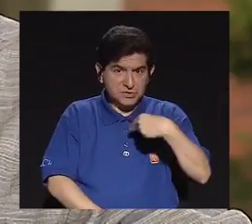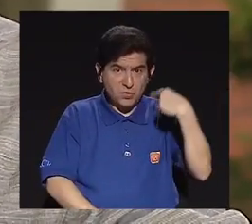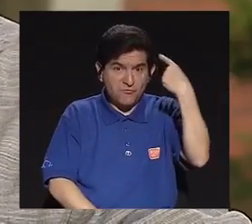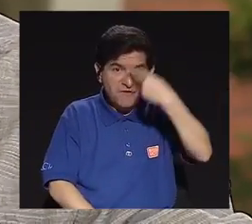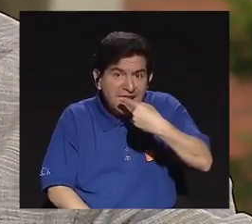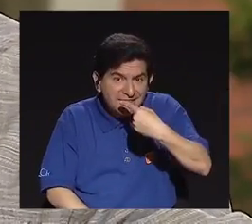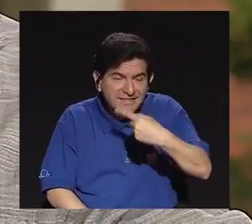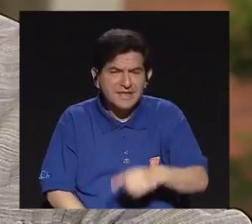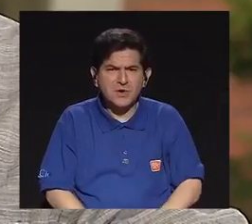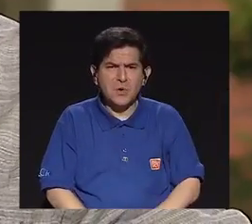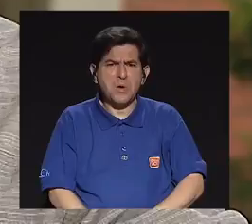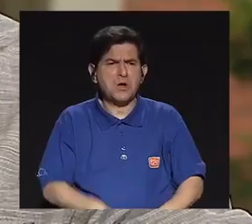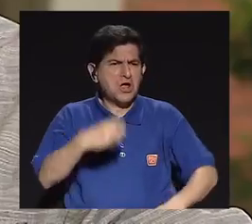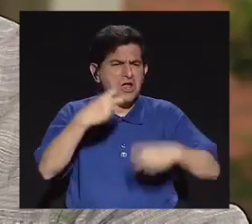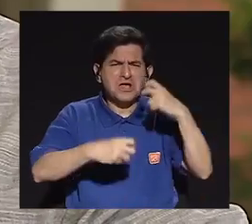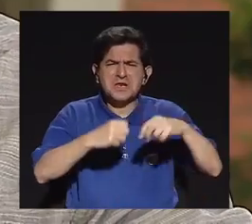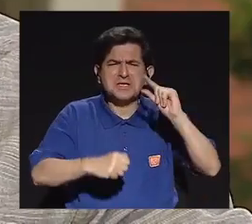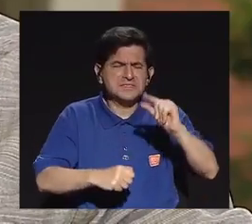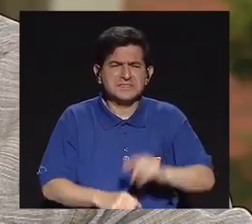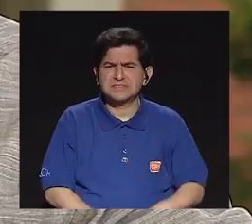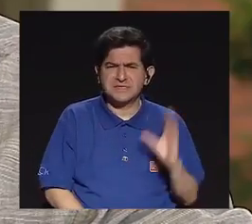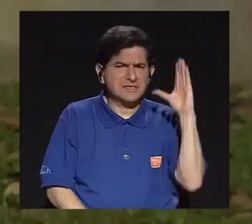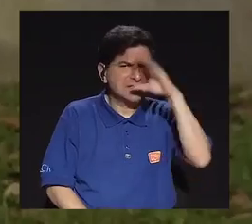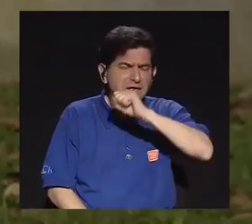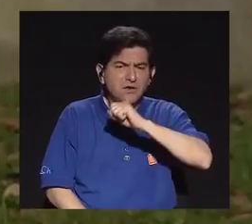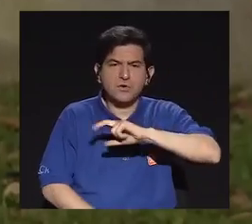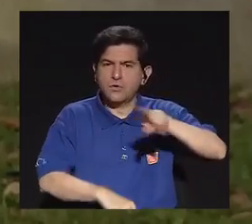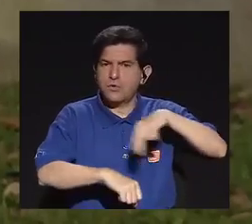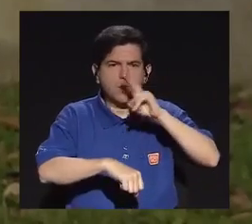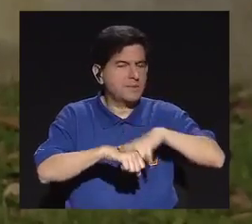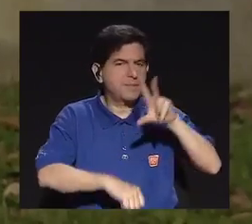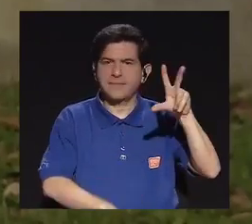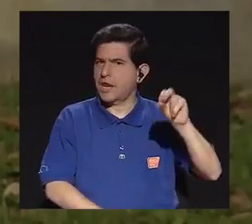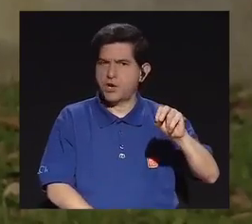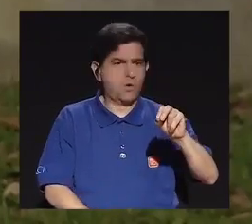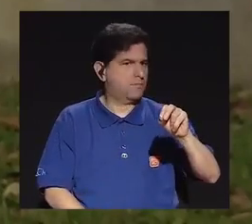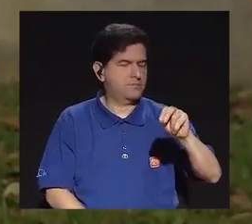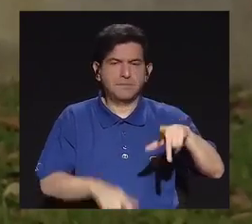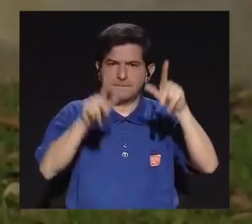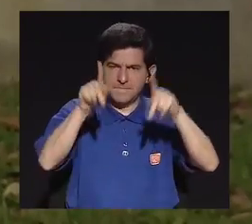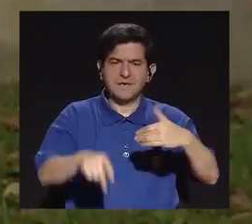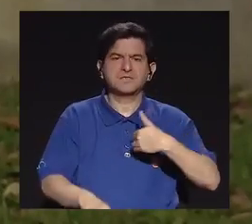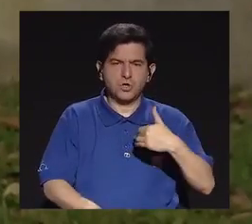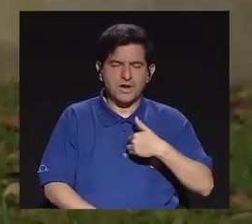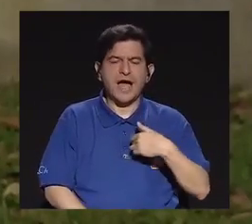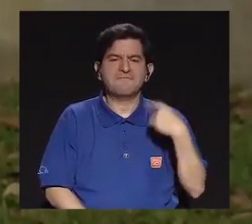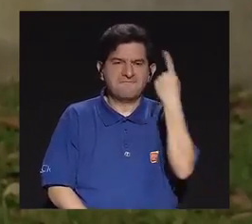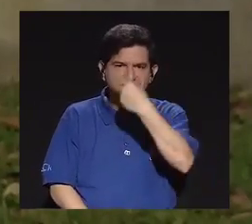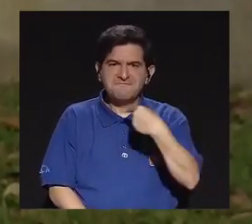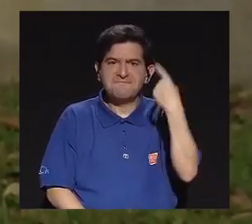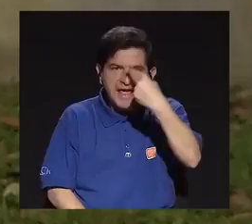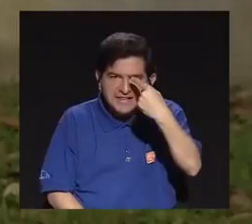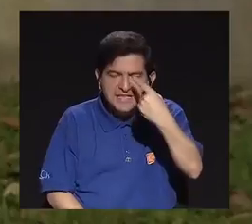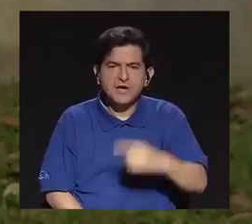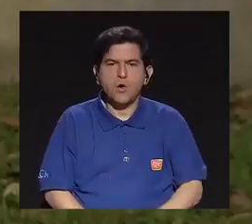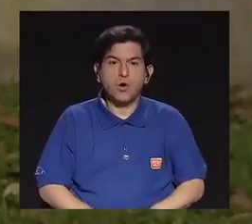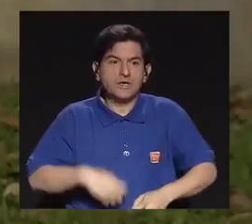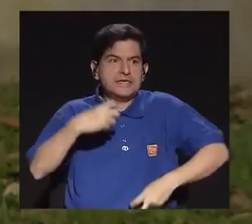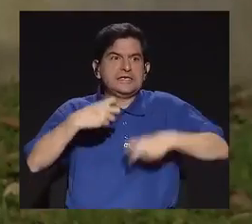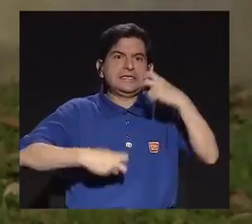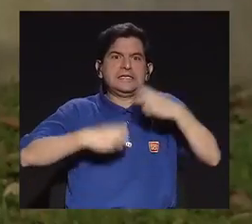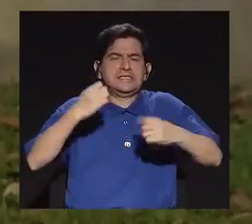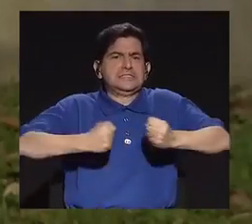¿Existen crisis tan pequeñas que pasen desapercibidas? Generalmente no. Generalmente el paciente que tiene vértigo va a ser una